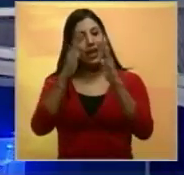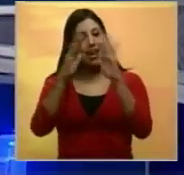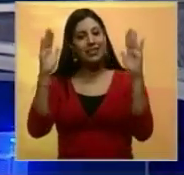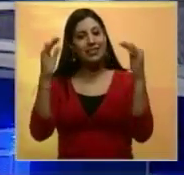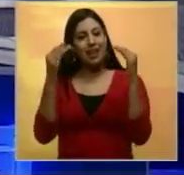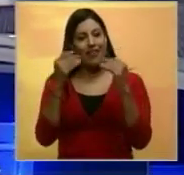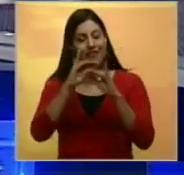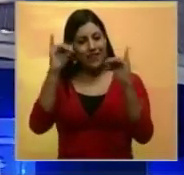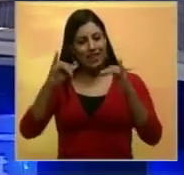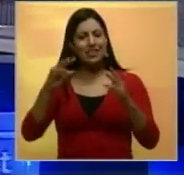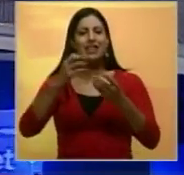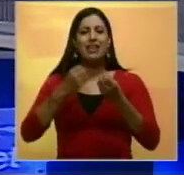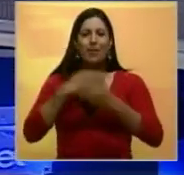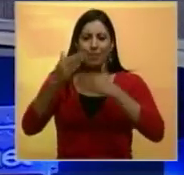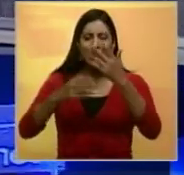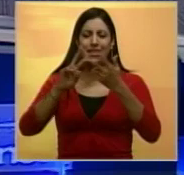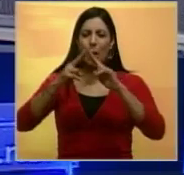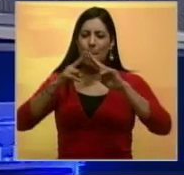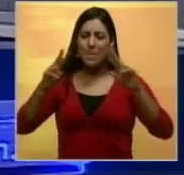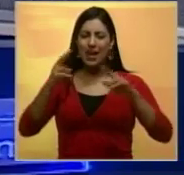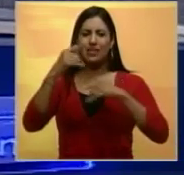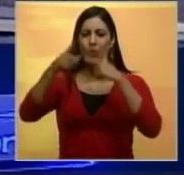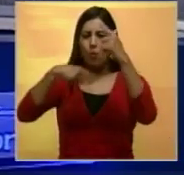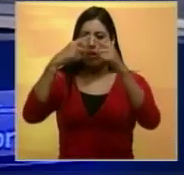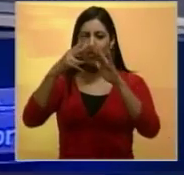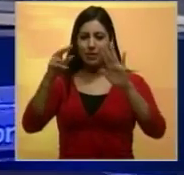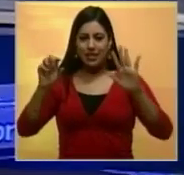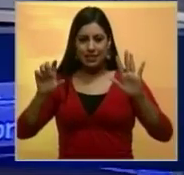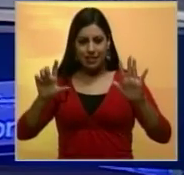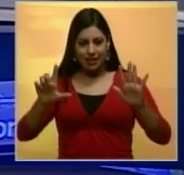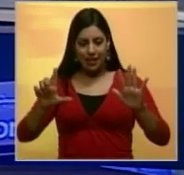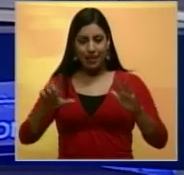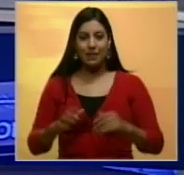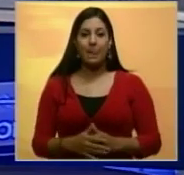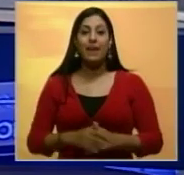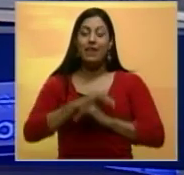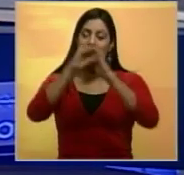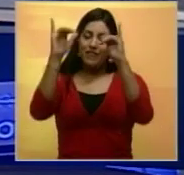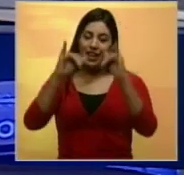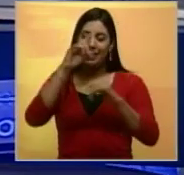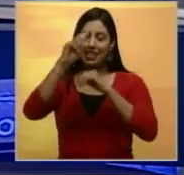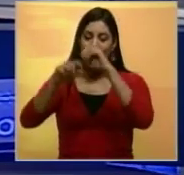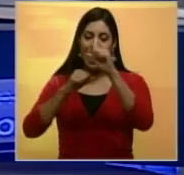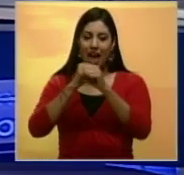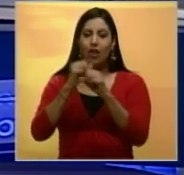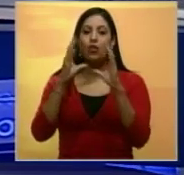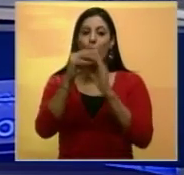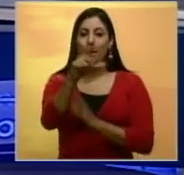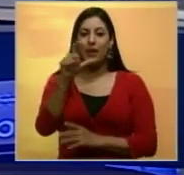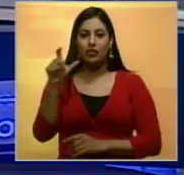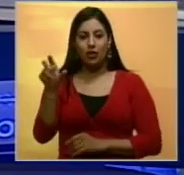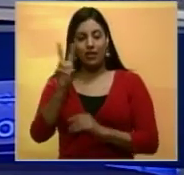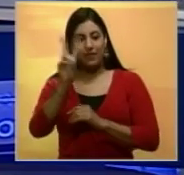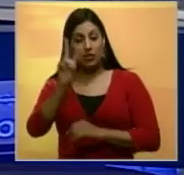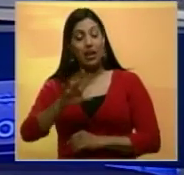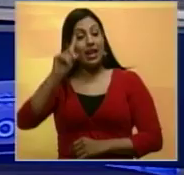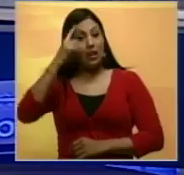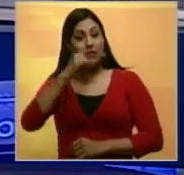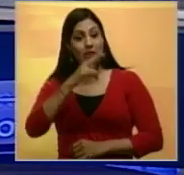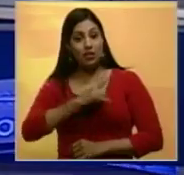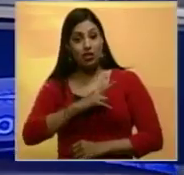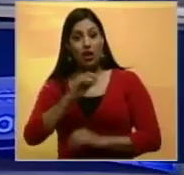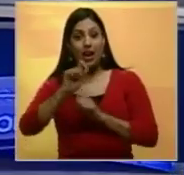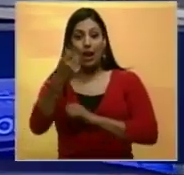venezolanos felicidad, progreso y paz en el venidero año 2017. ¡Feliz año a todos los venezolanos! Y recuerden,